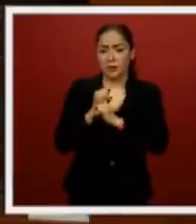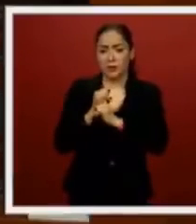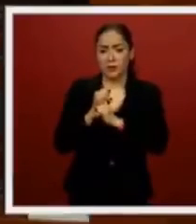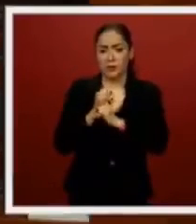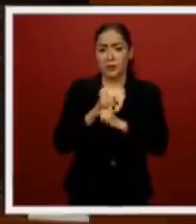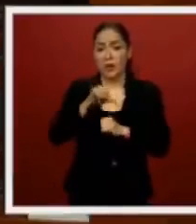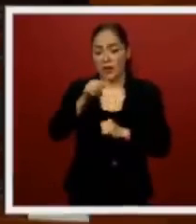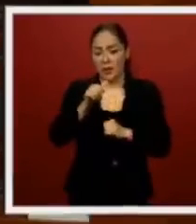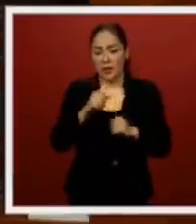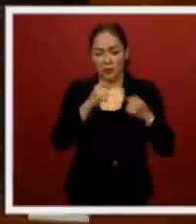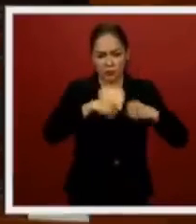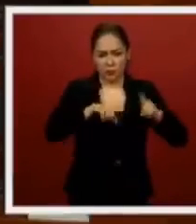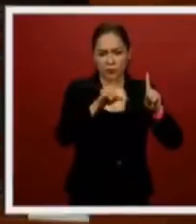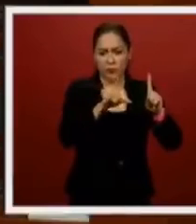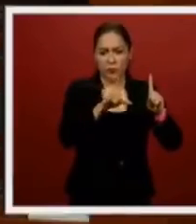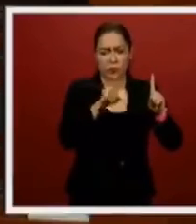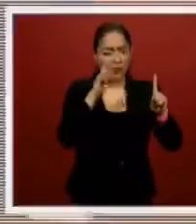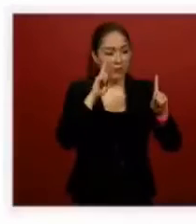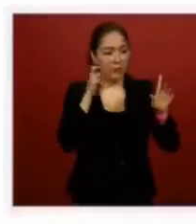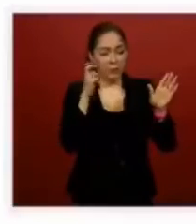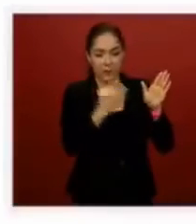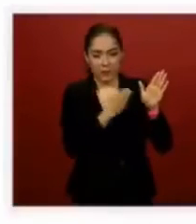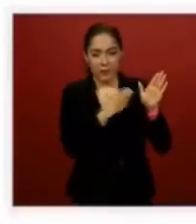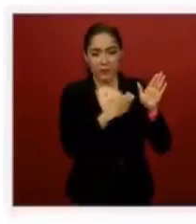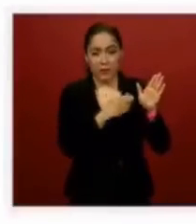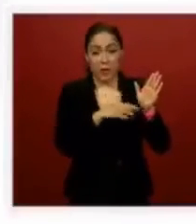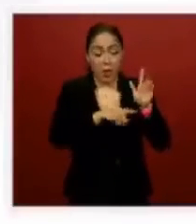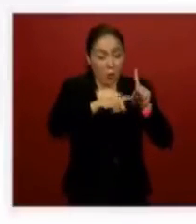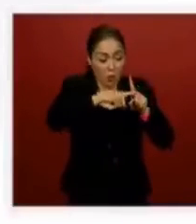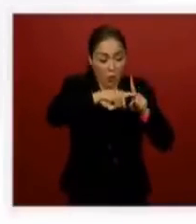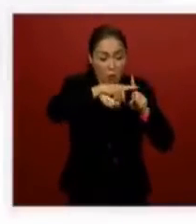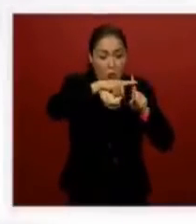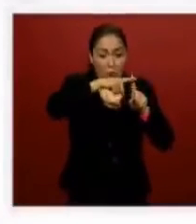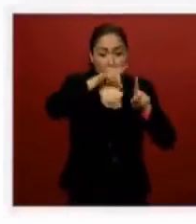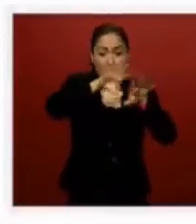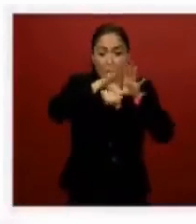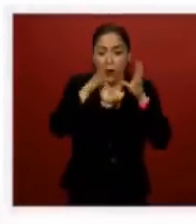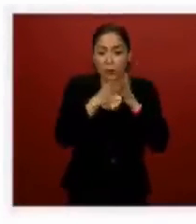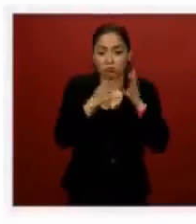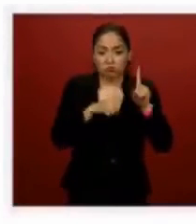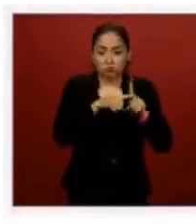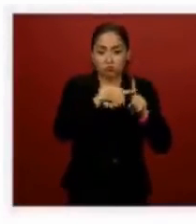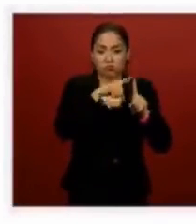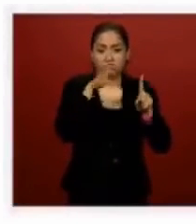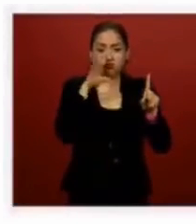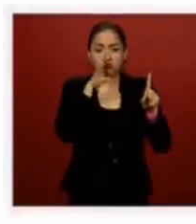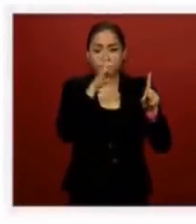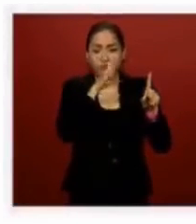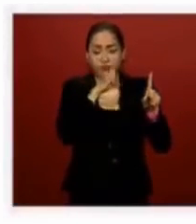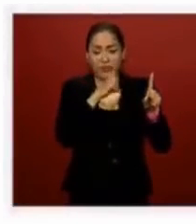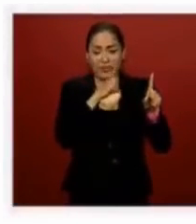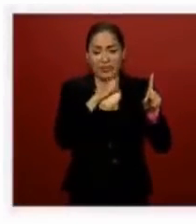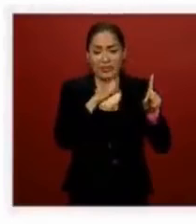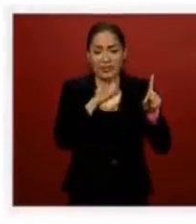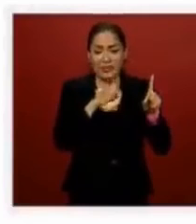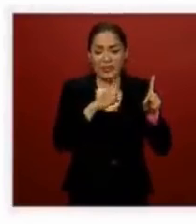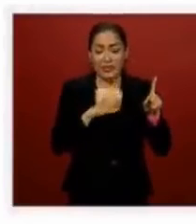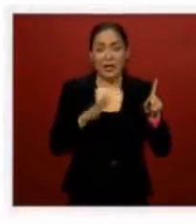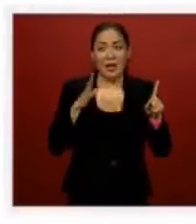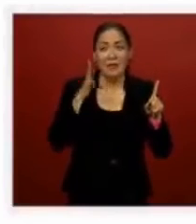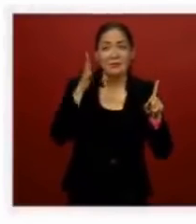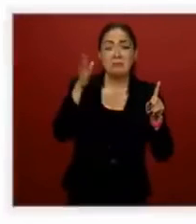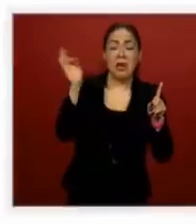siguiente laminita habla sobre el calentamiento global. Calentamiento. Entonces, ya no es algo que puede llegar a